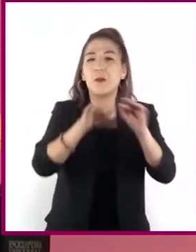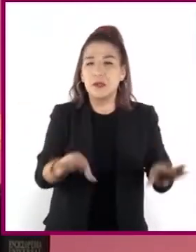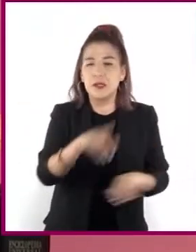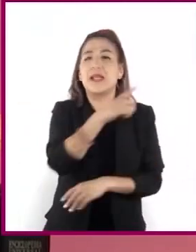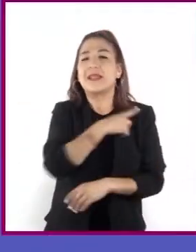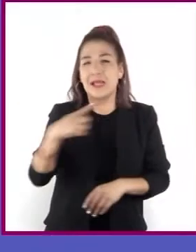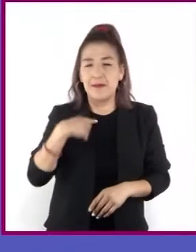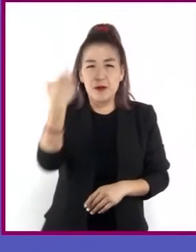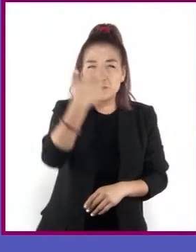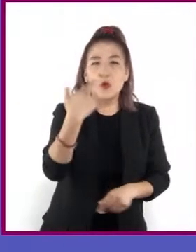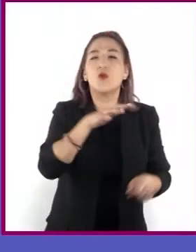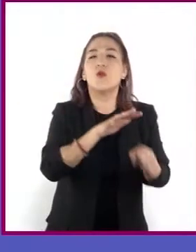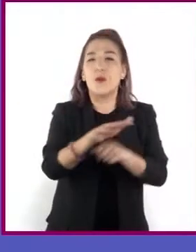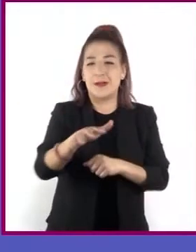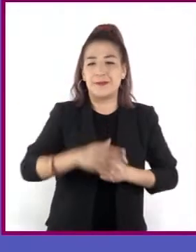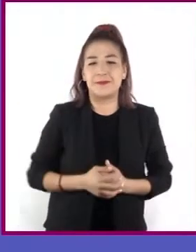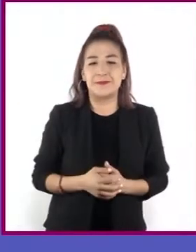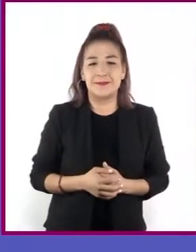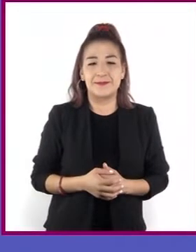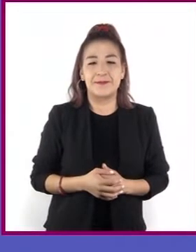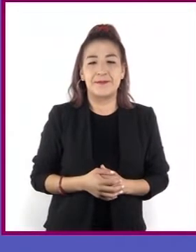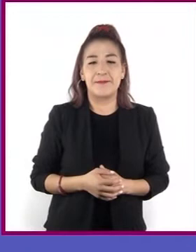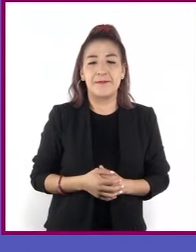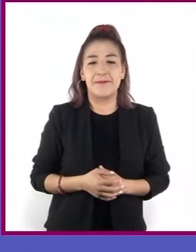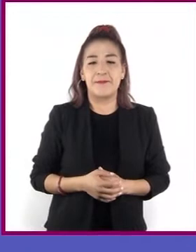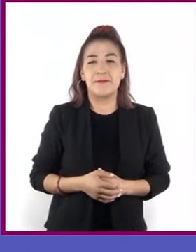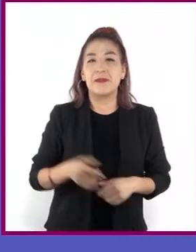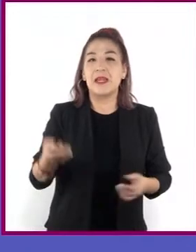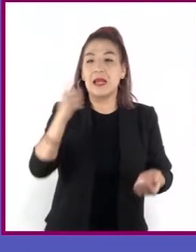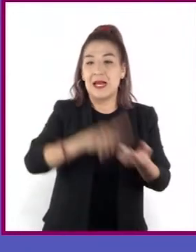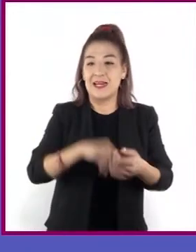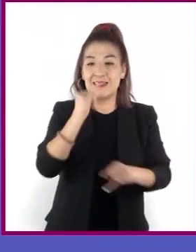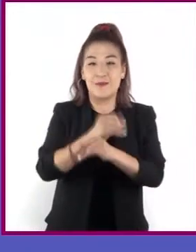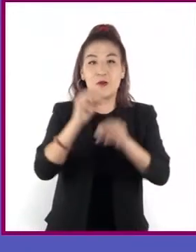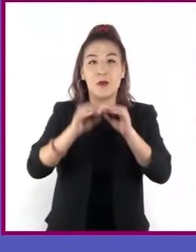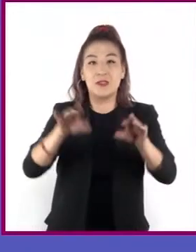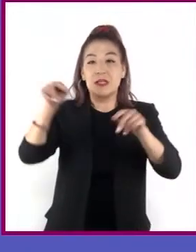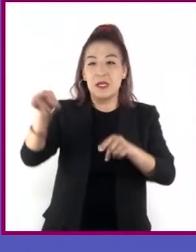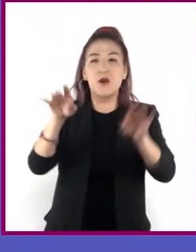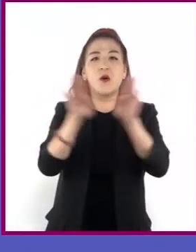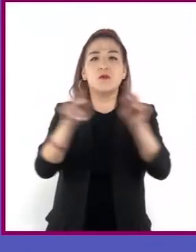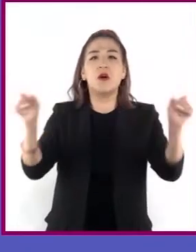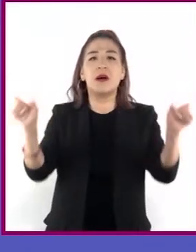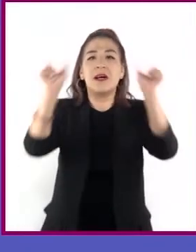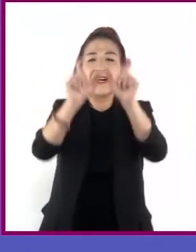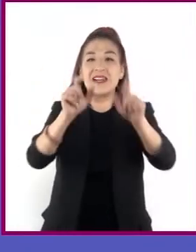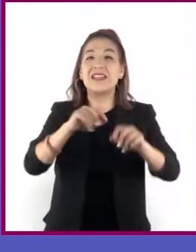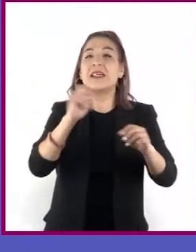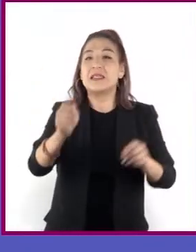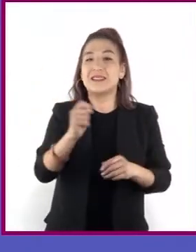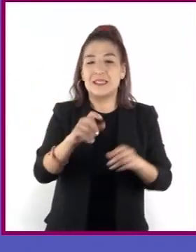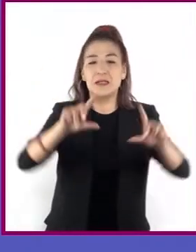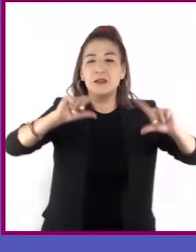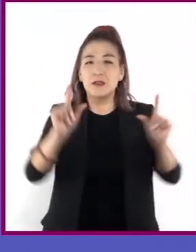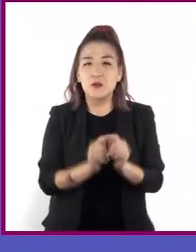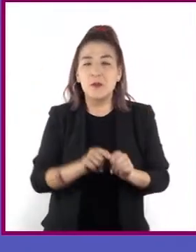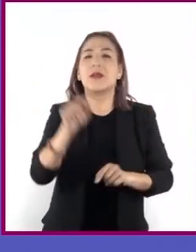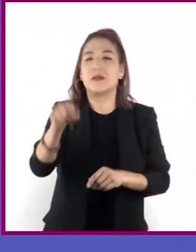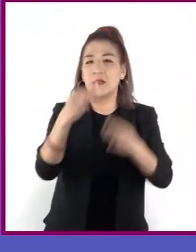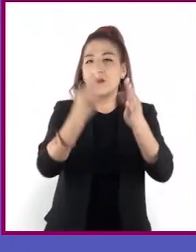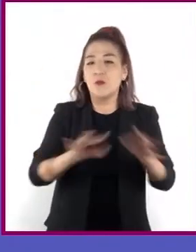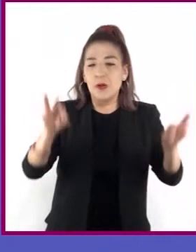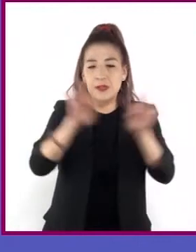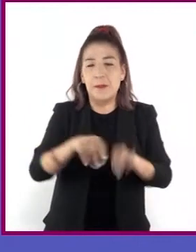deben considerar. El formato que presenta su resumen es importante porque de esa manera